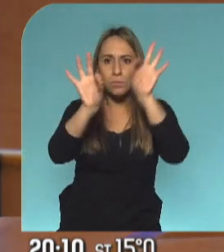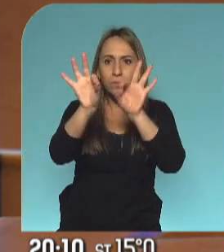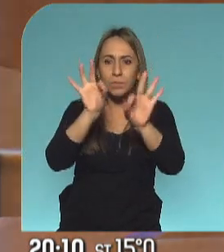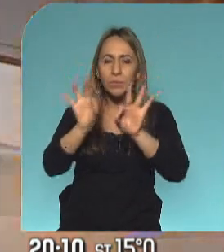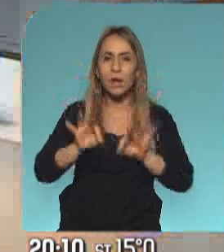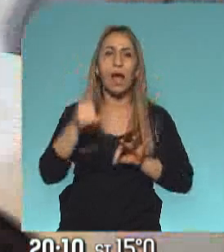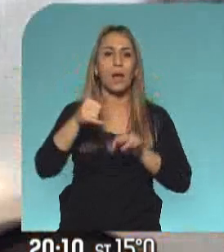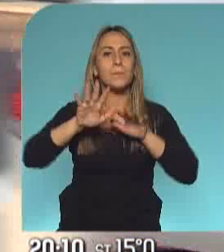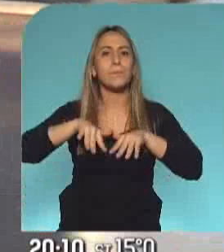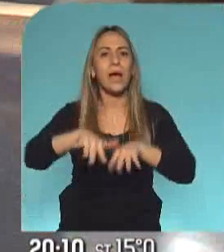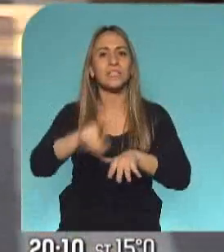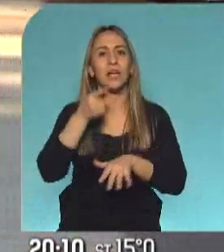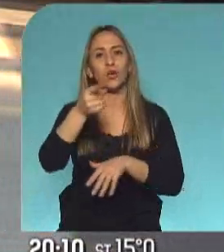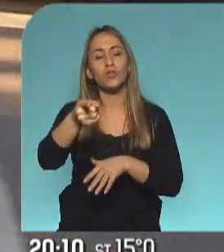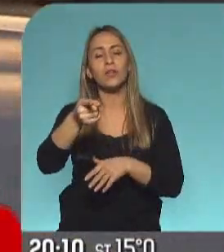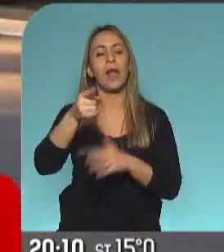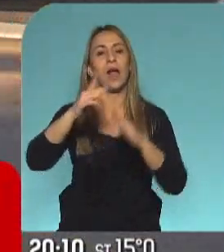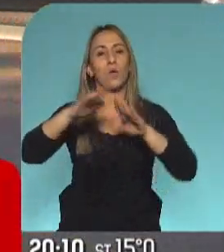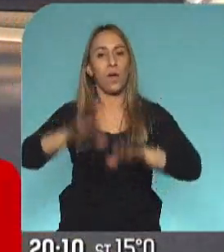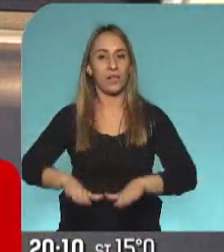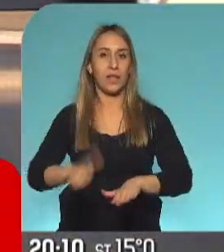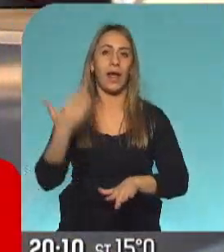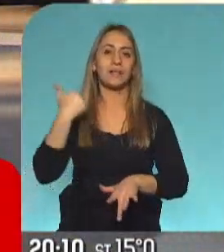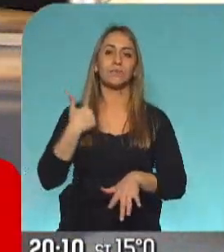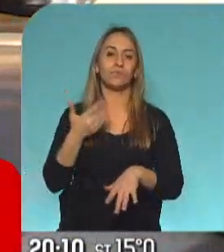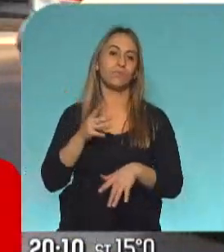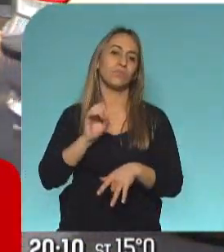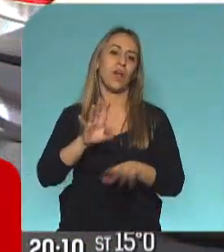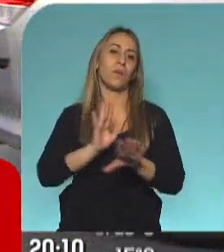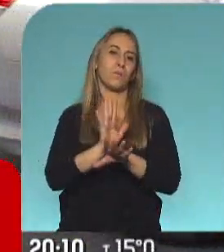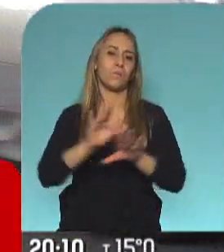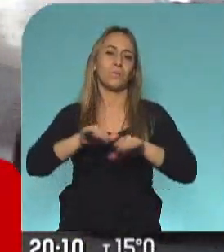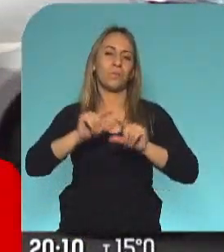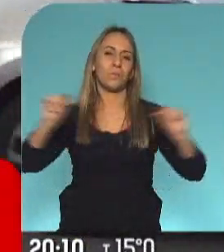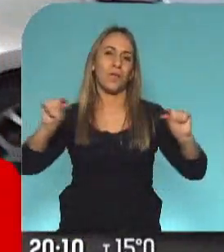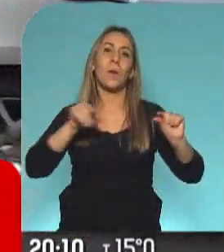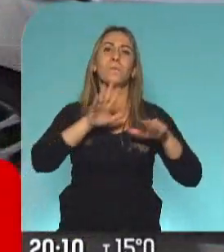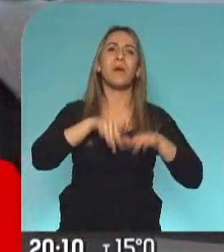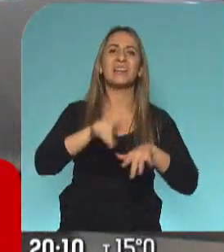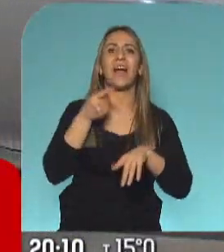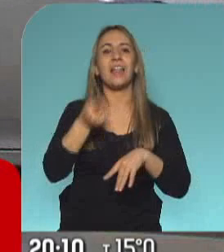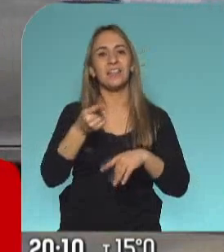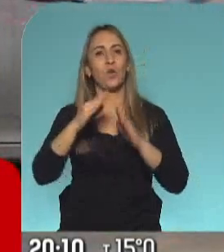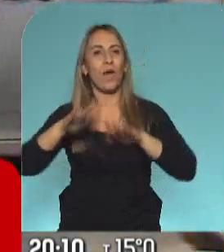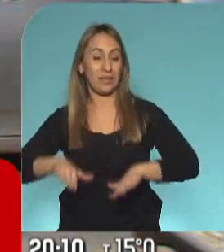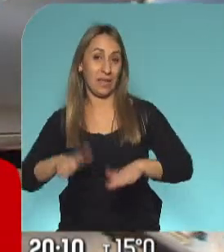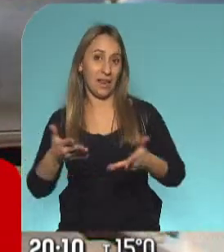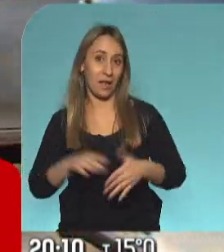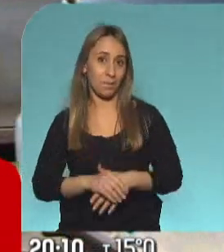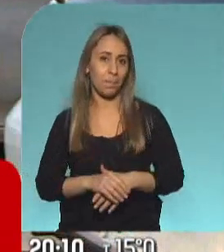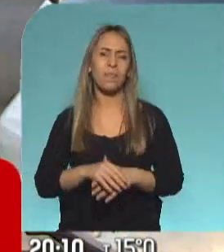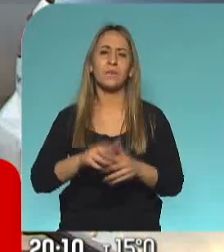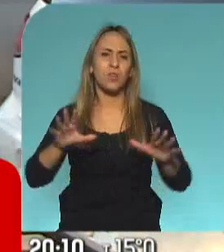así se dio a llamar en un primer momento. Lucía, convocada por